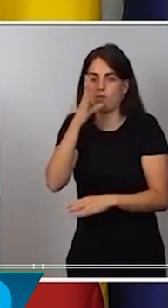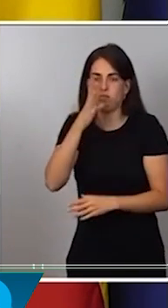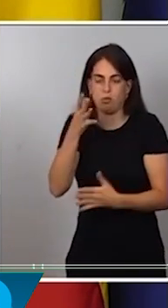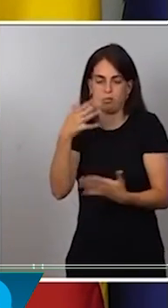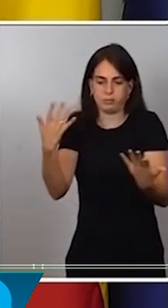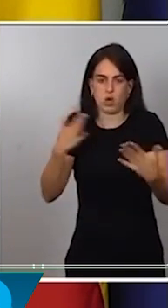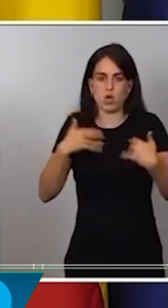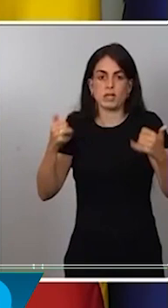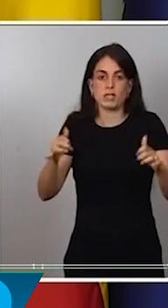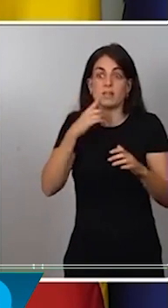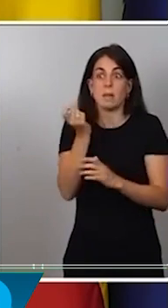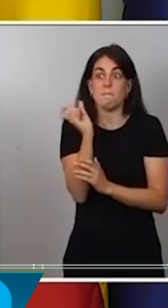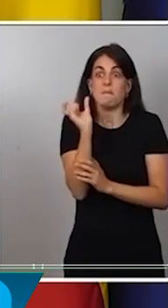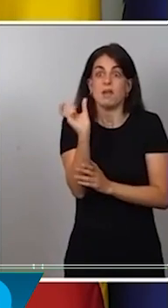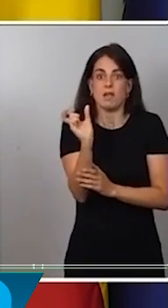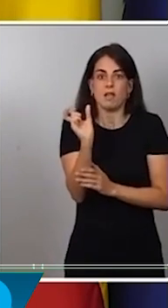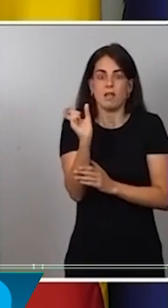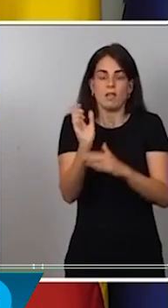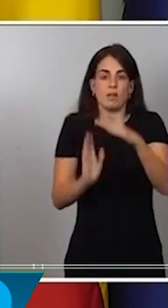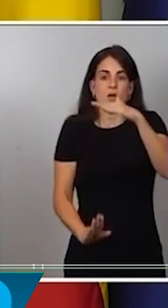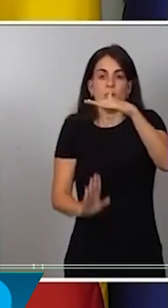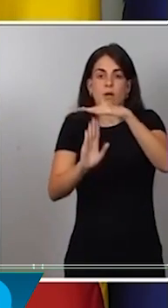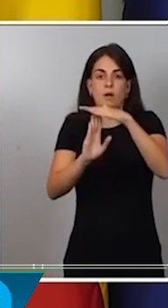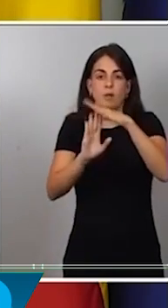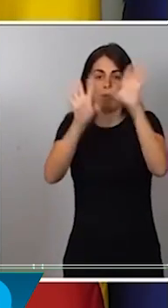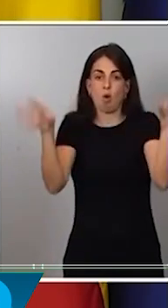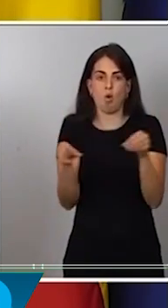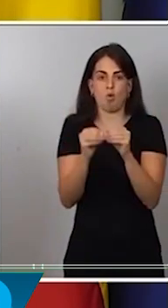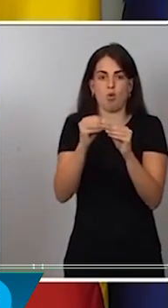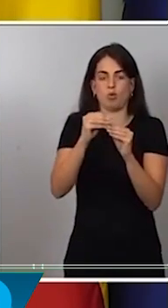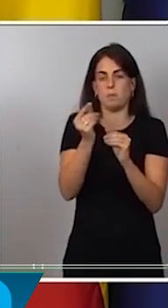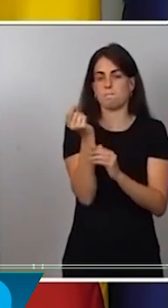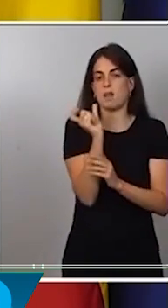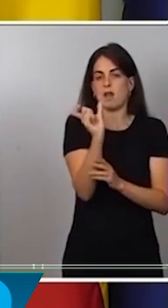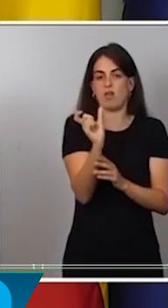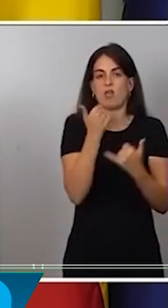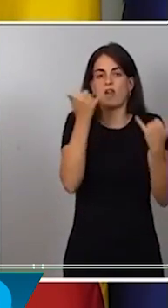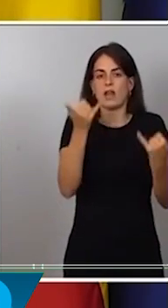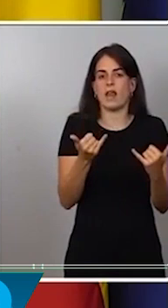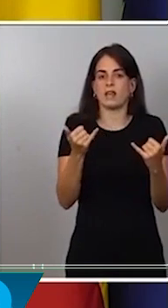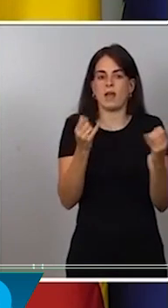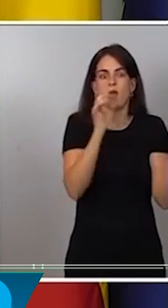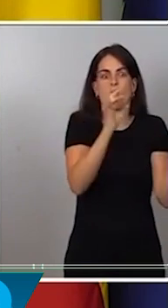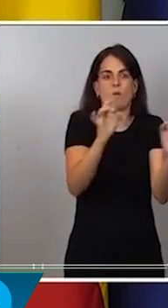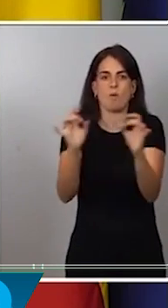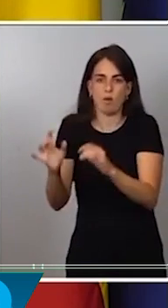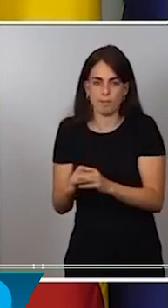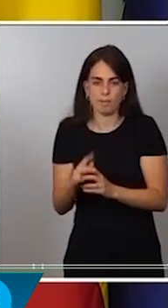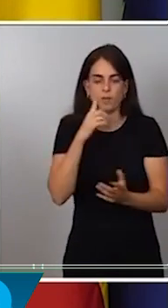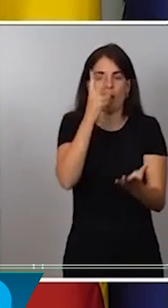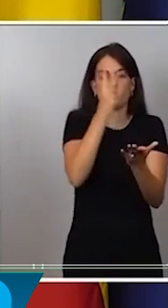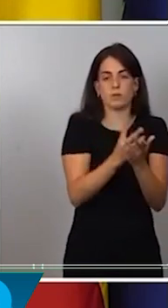crear una sociedad nueva a nivel social, con una ingeniería social muy bien diseñada, protagonizada